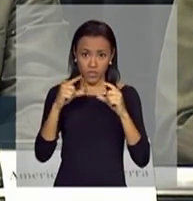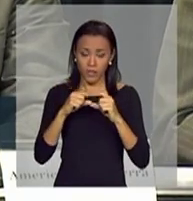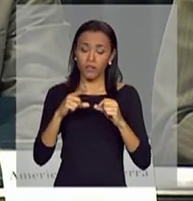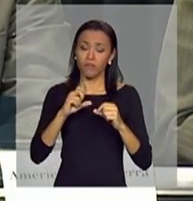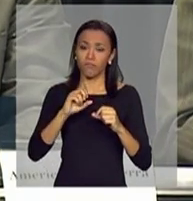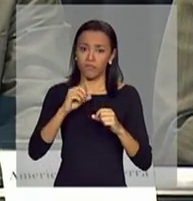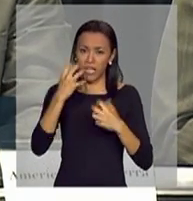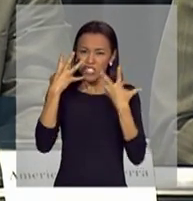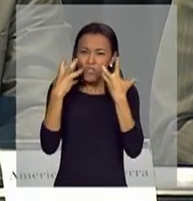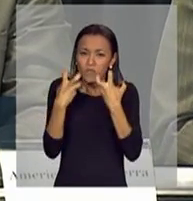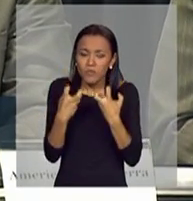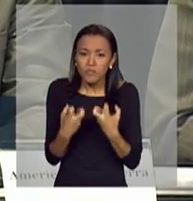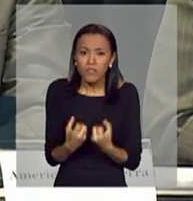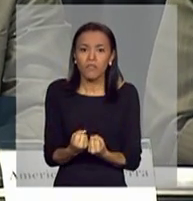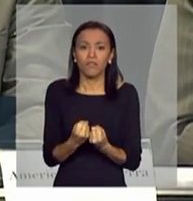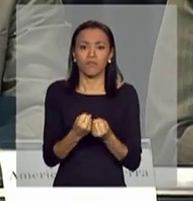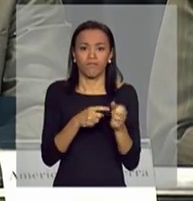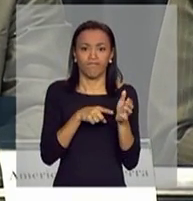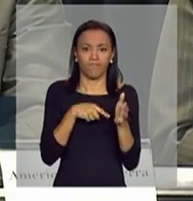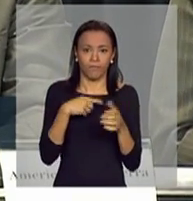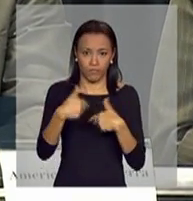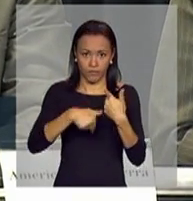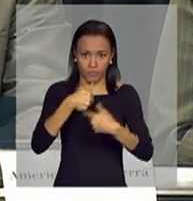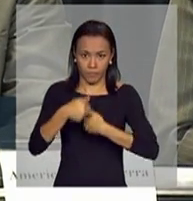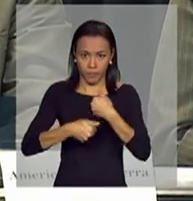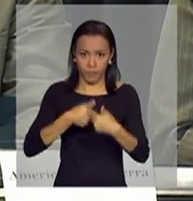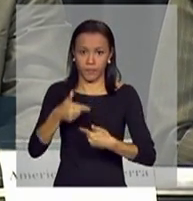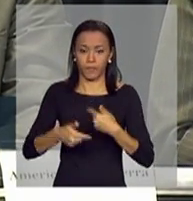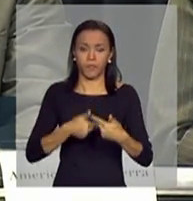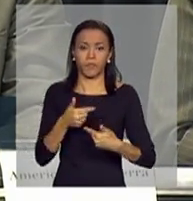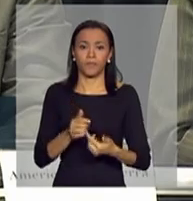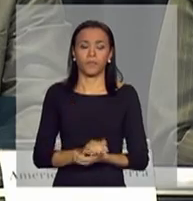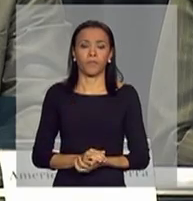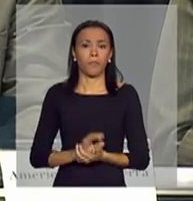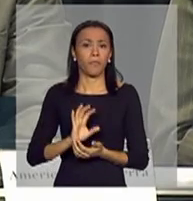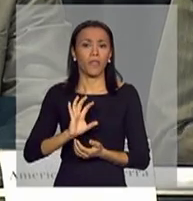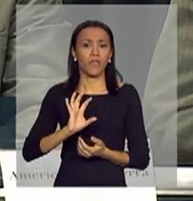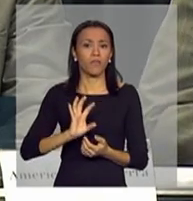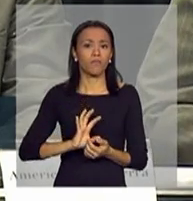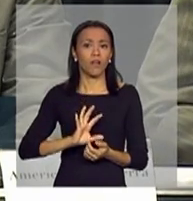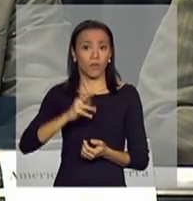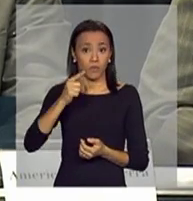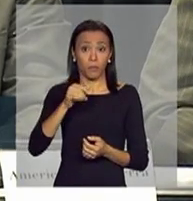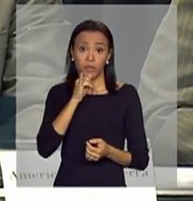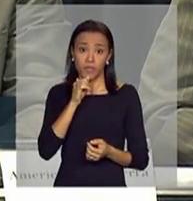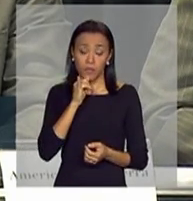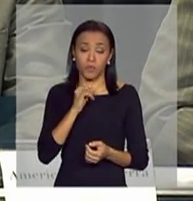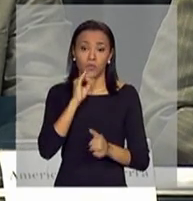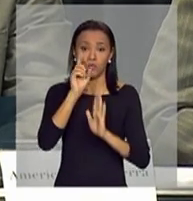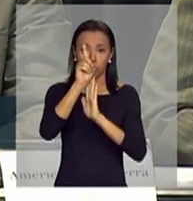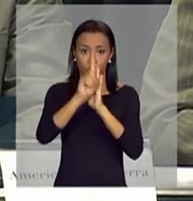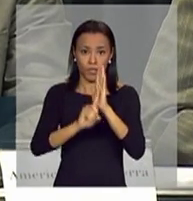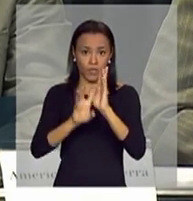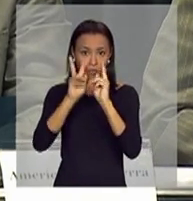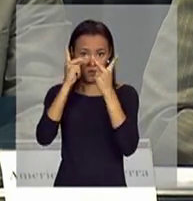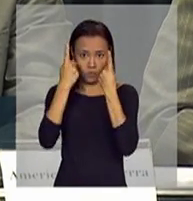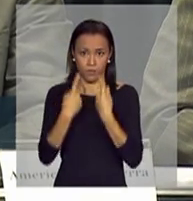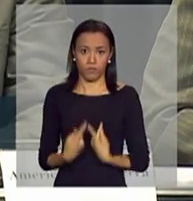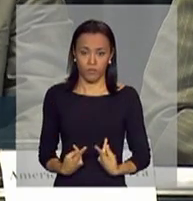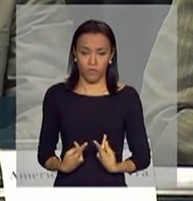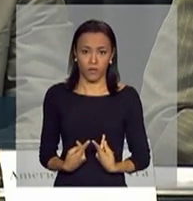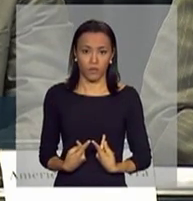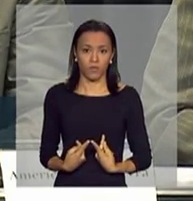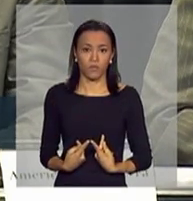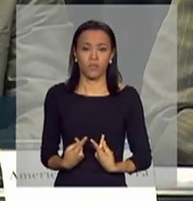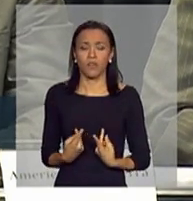pasado desde que ocurrieron las situaciones de violación a los derechos humanos a la fecha.